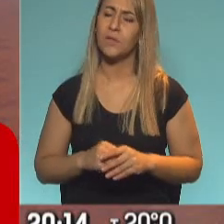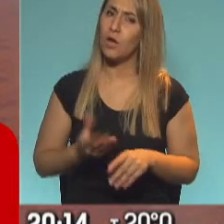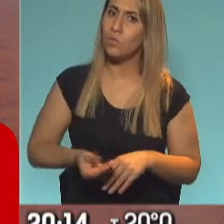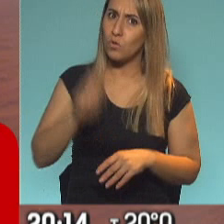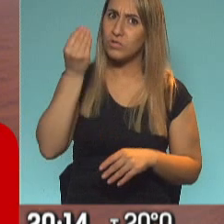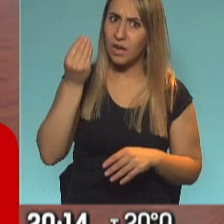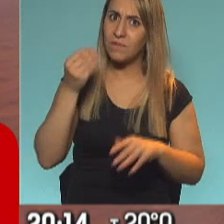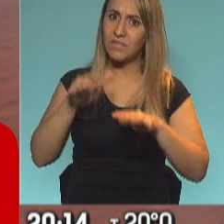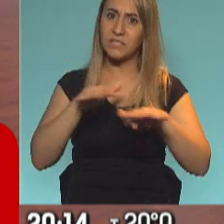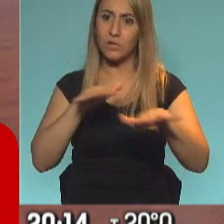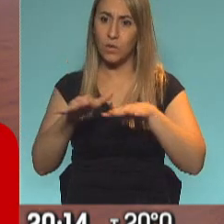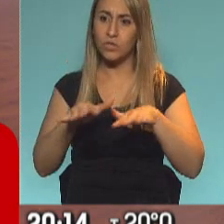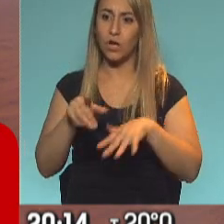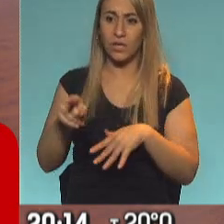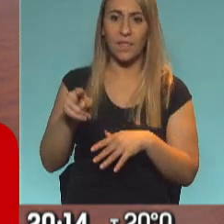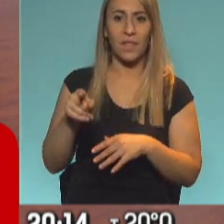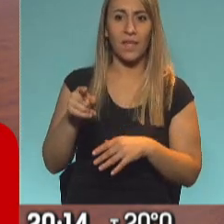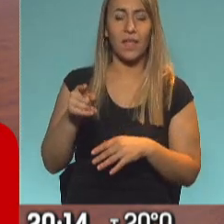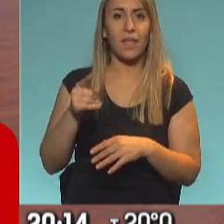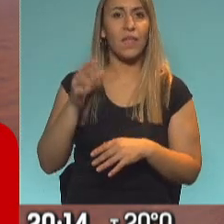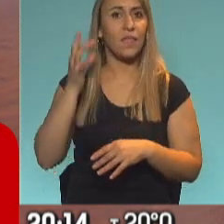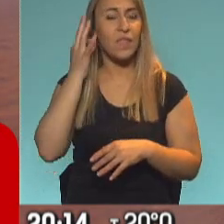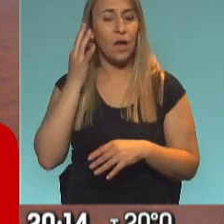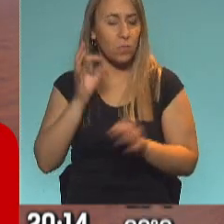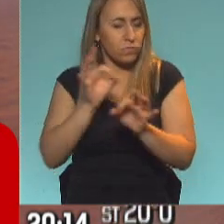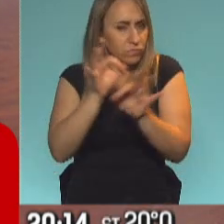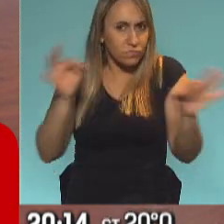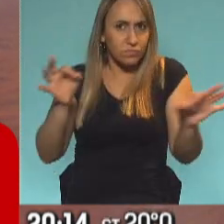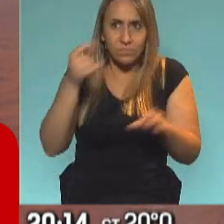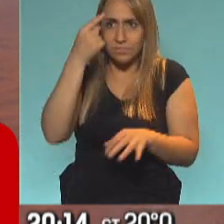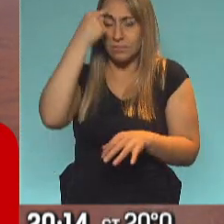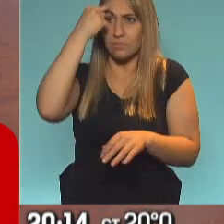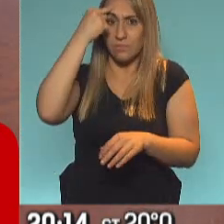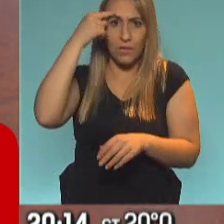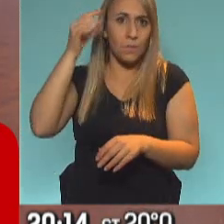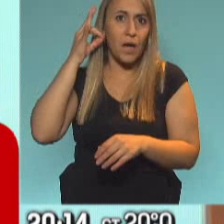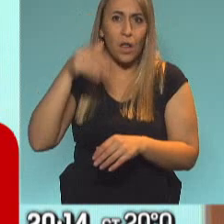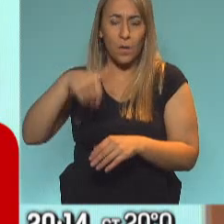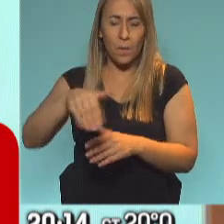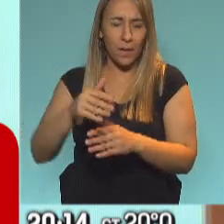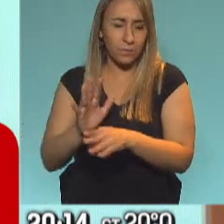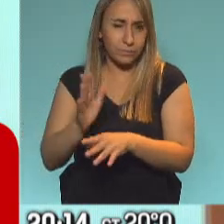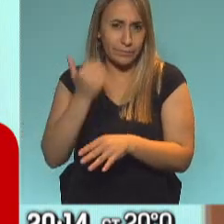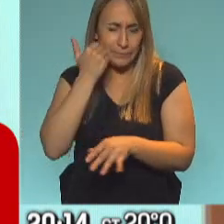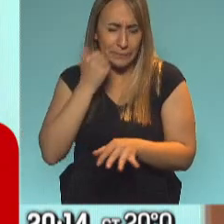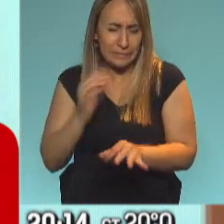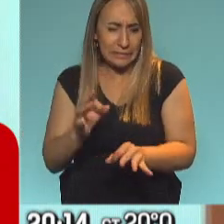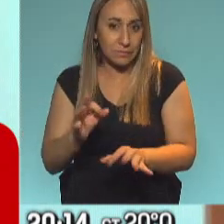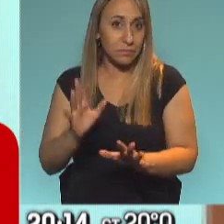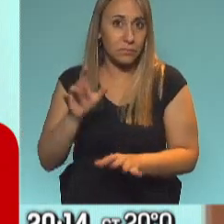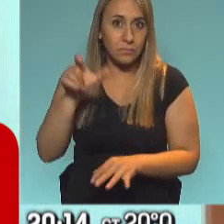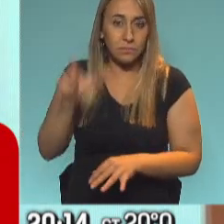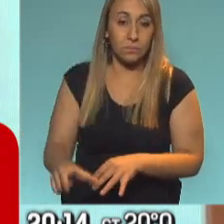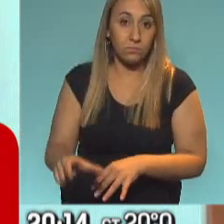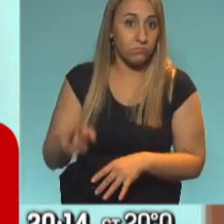como la que se vivió con Diego, que nadie imaginaba que iba a llegar a este punto límite, Maradona fue un paciente ingobernable, un